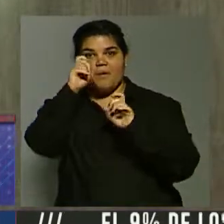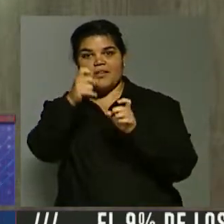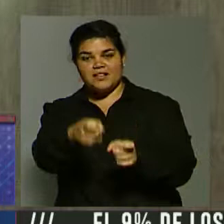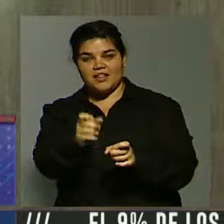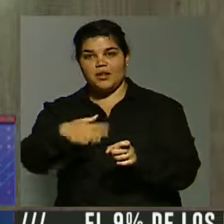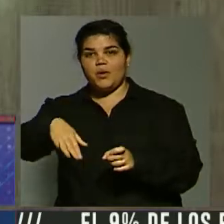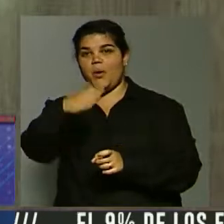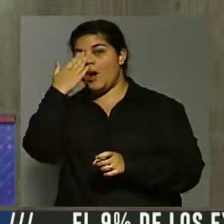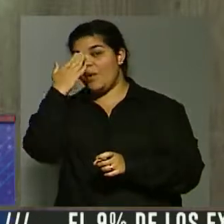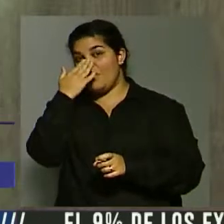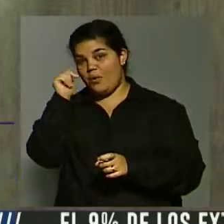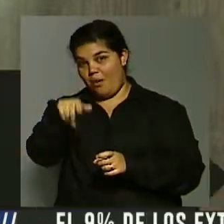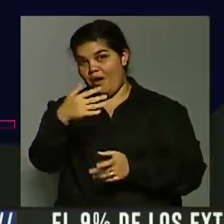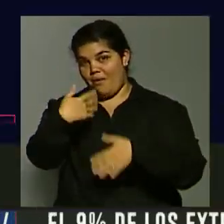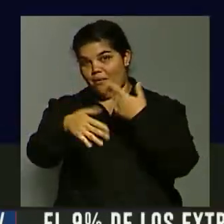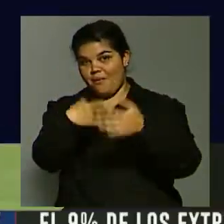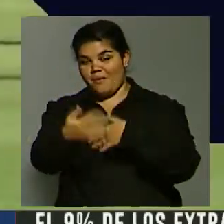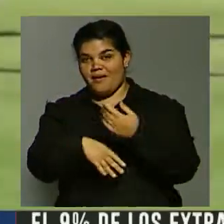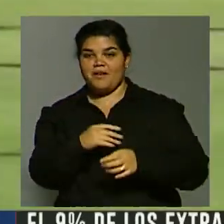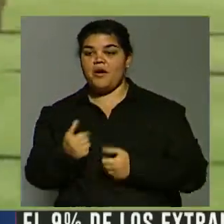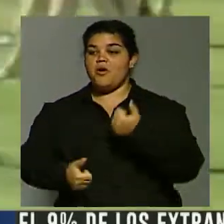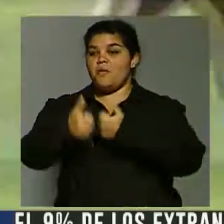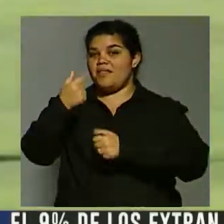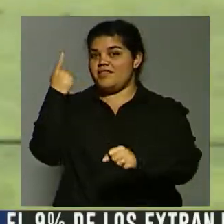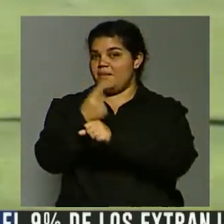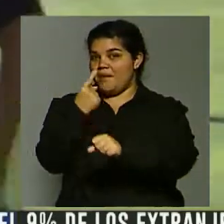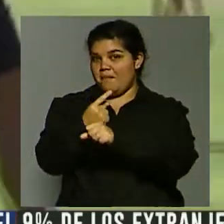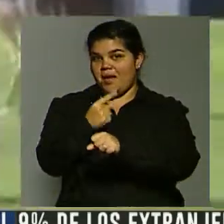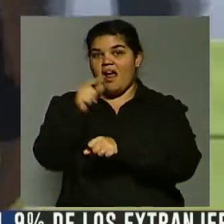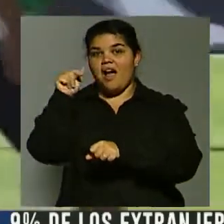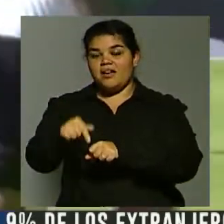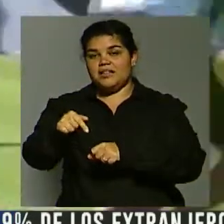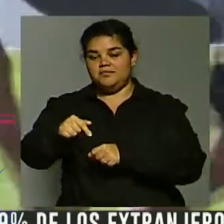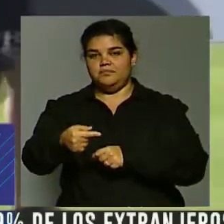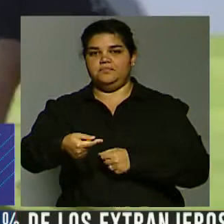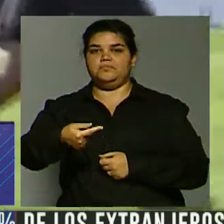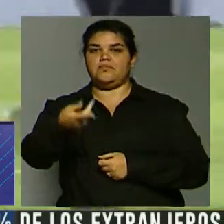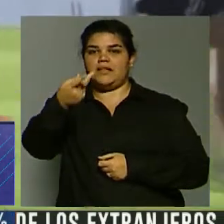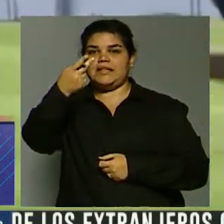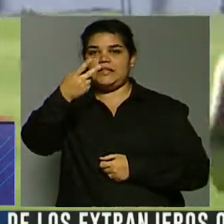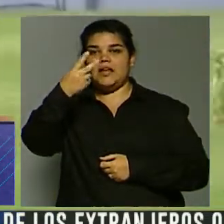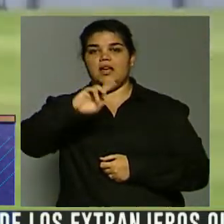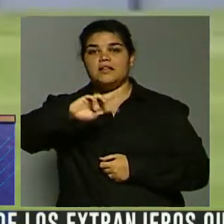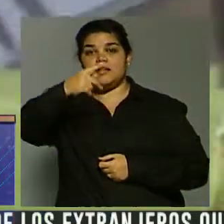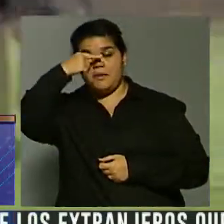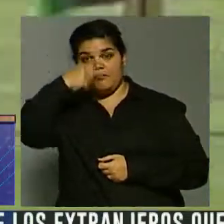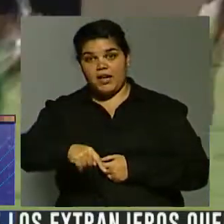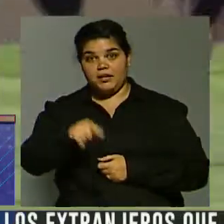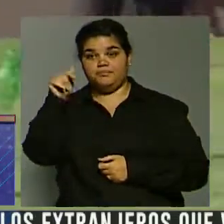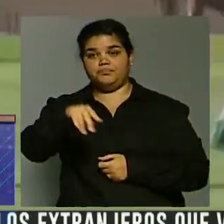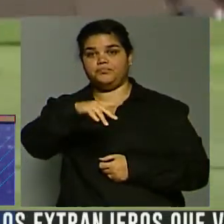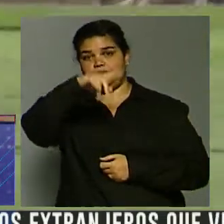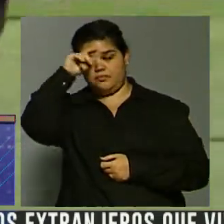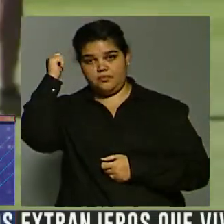en la ciudad de San Francisco, en Córdoba. El primer partido, el partido de ida por las semifinales de este Federal A, que va a entregar al fin y al cabo